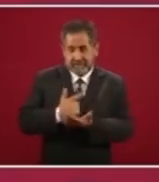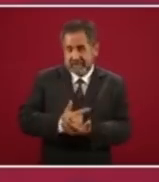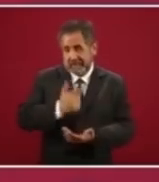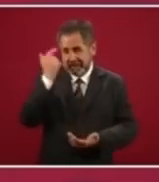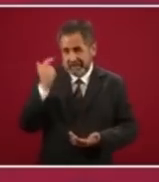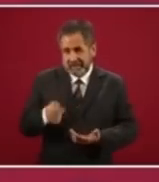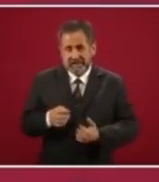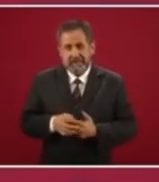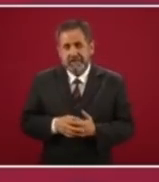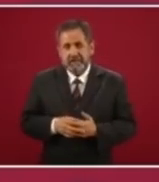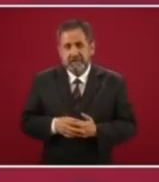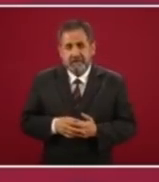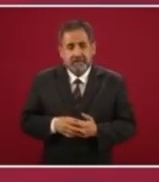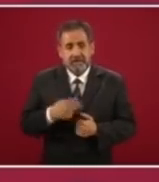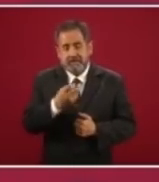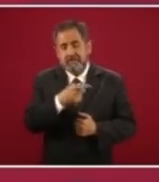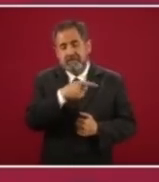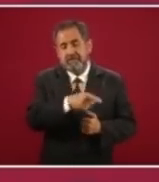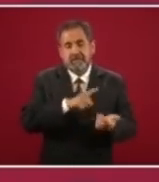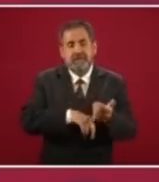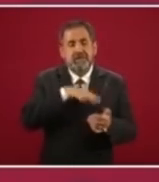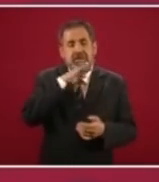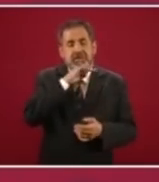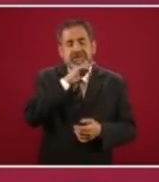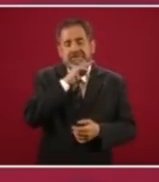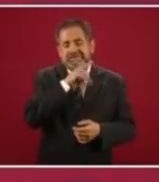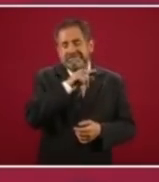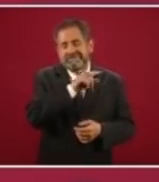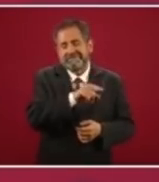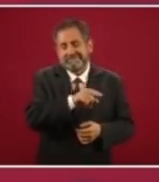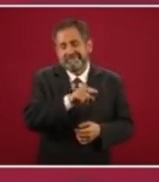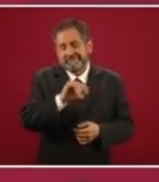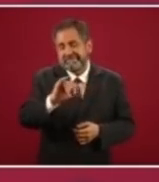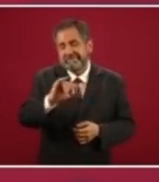graves por esta contaminación.